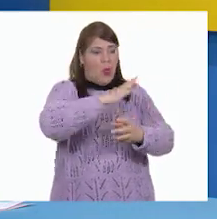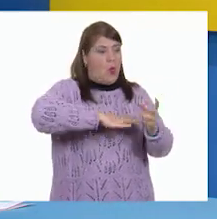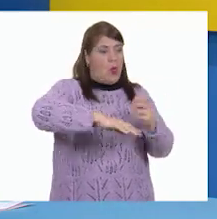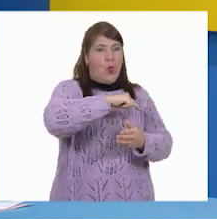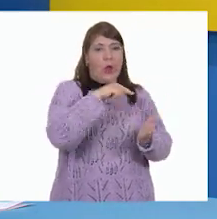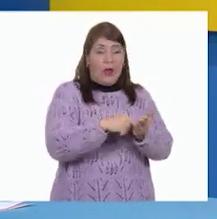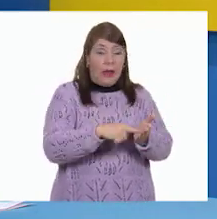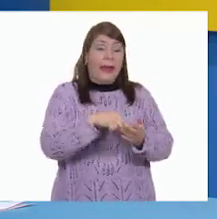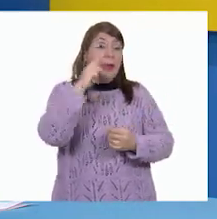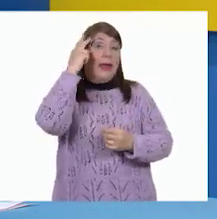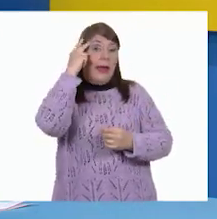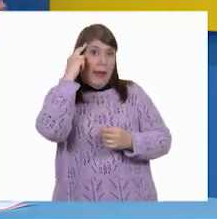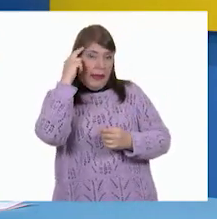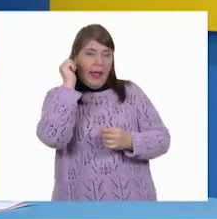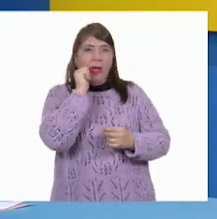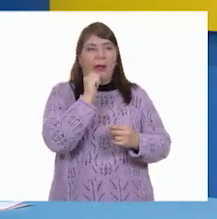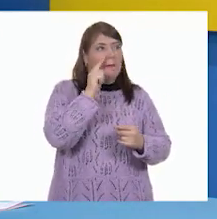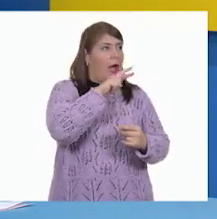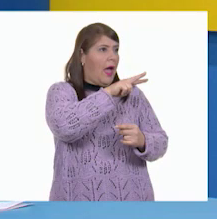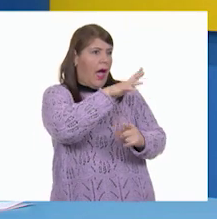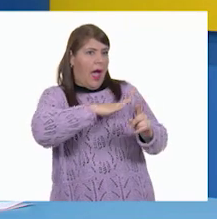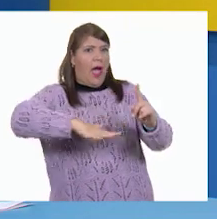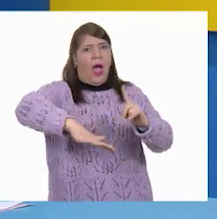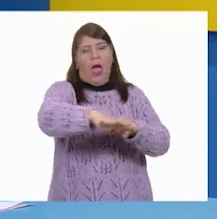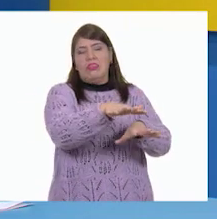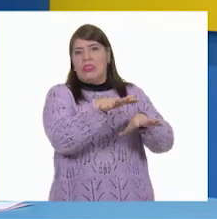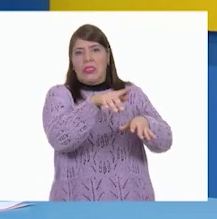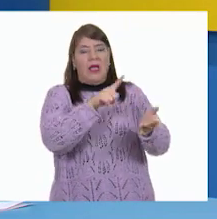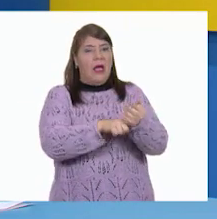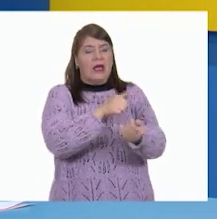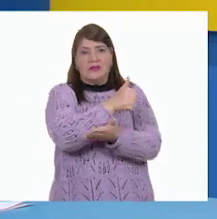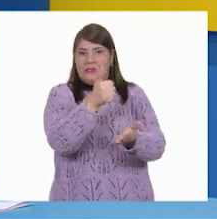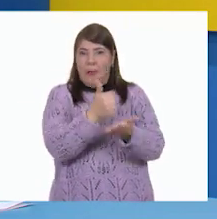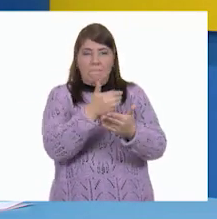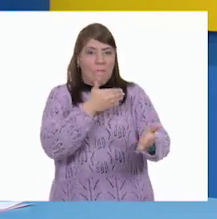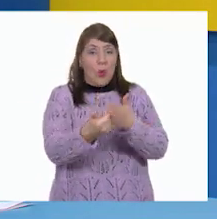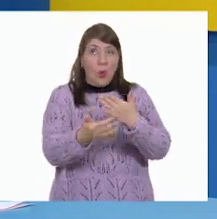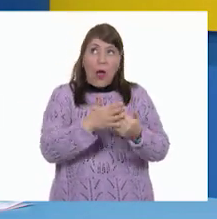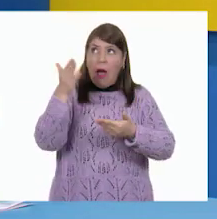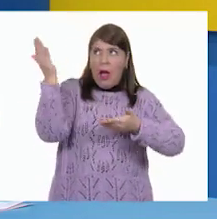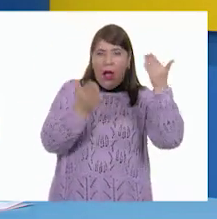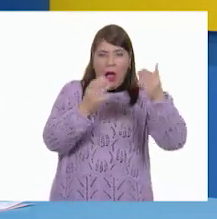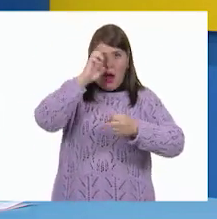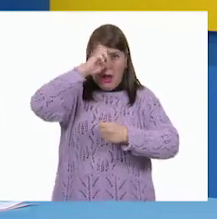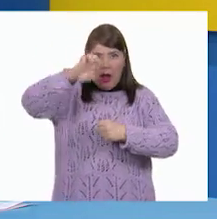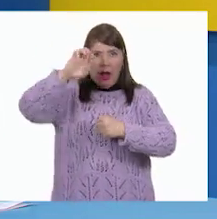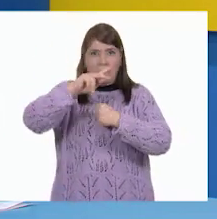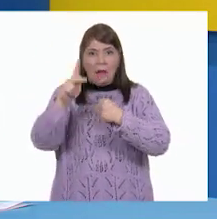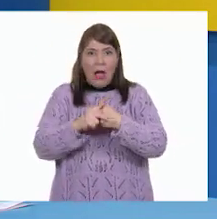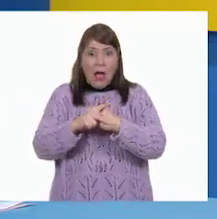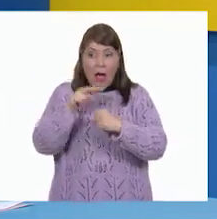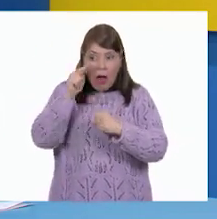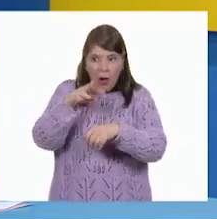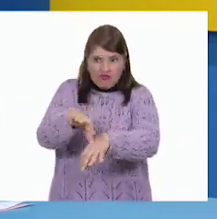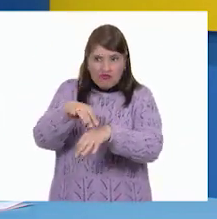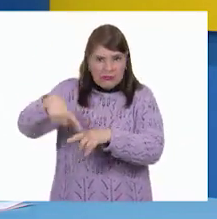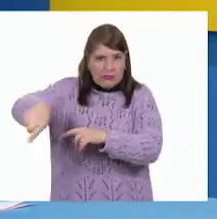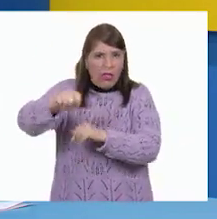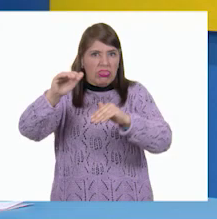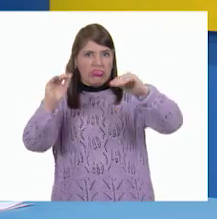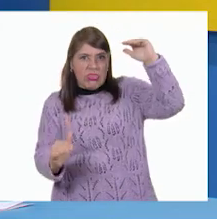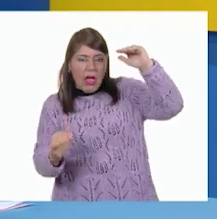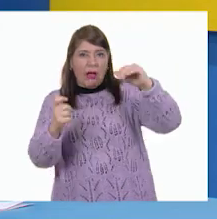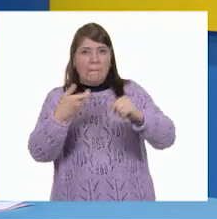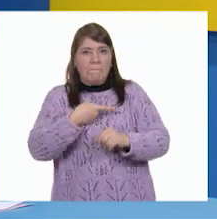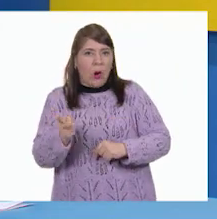intención de que la ciudad se viera moderna, quería que sus invitados extranjeros no vieran la desigualdad social que existía en nuestro